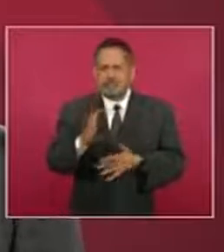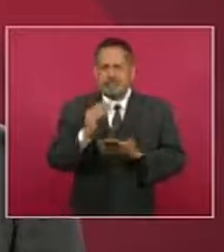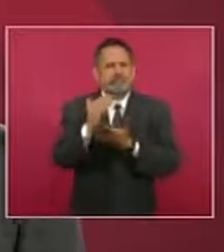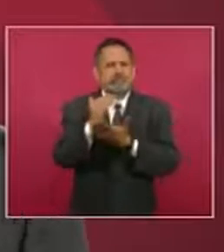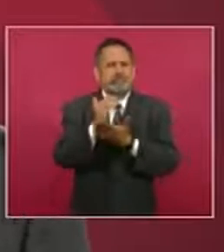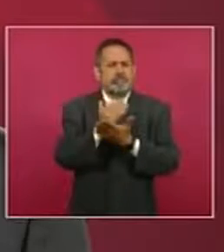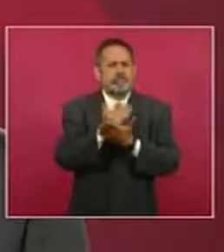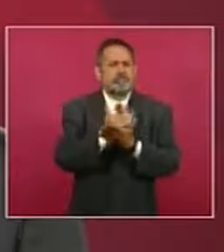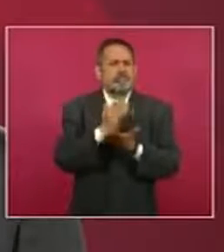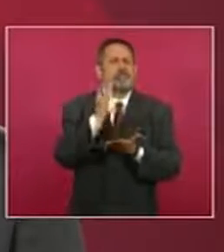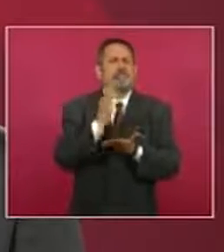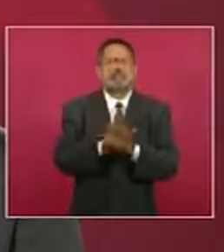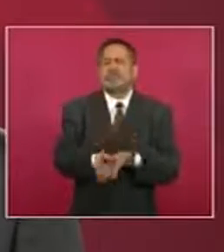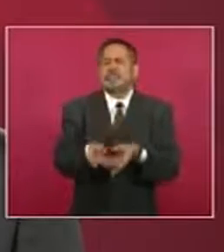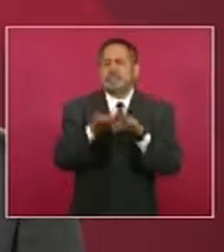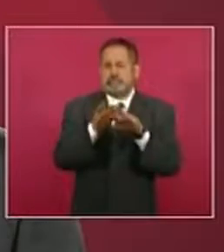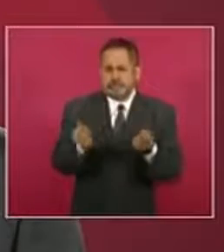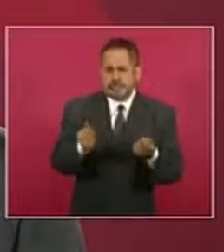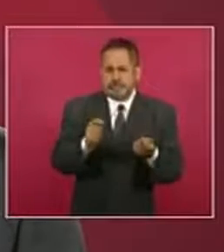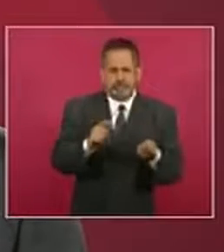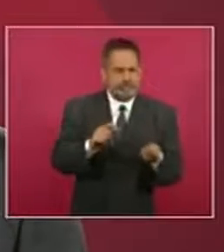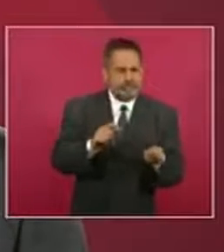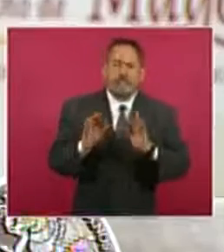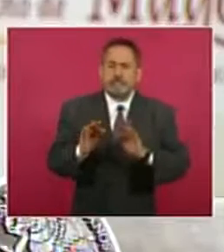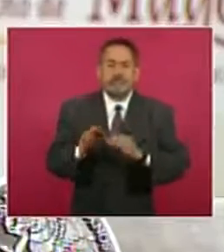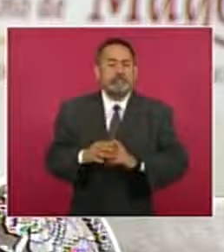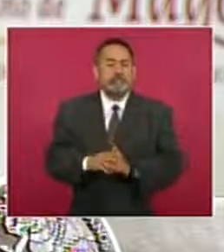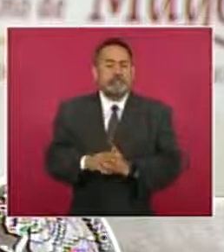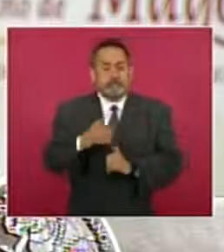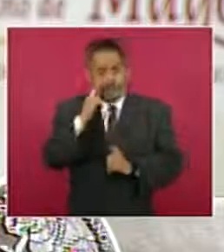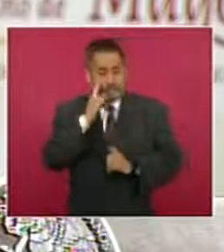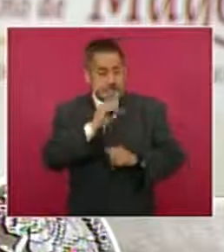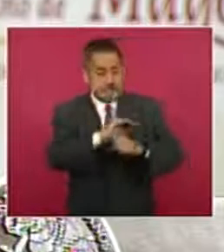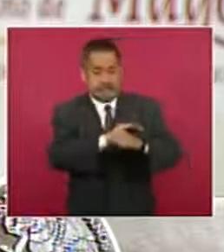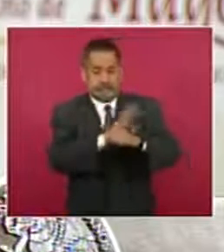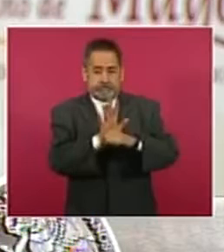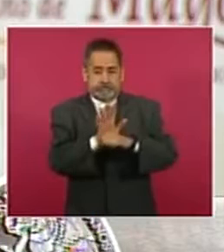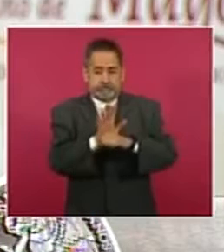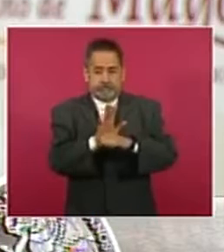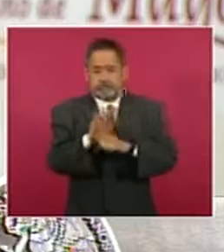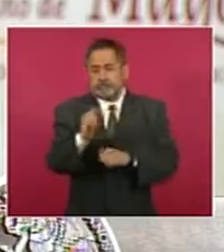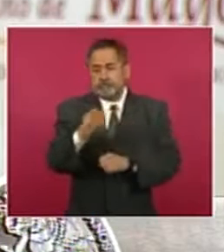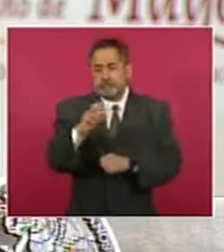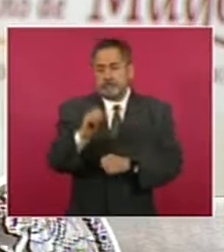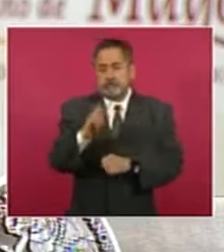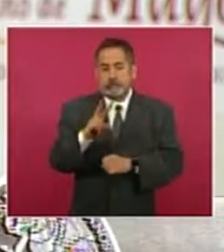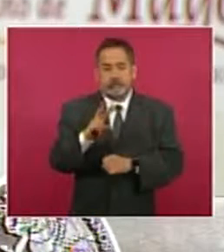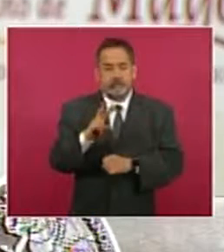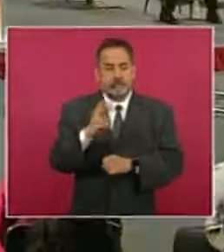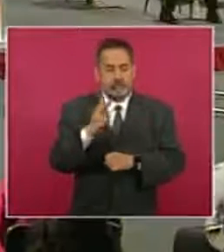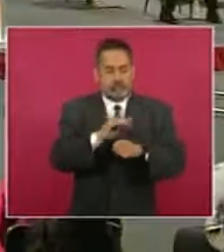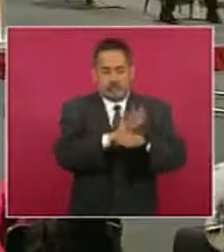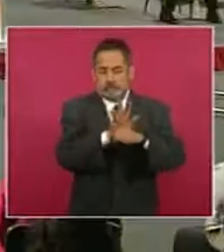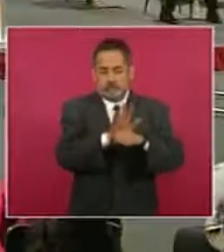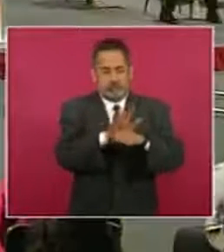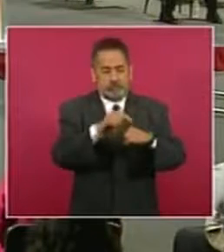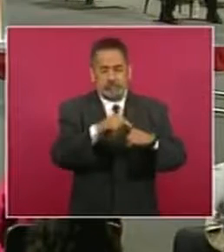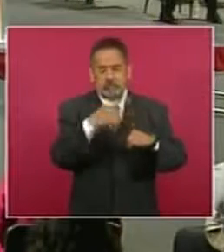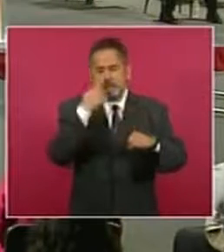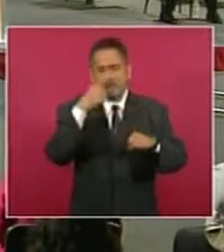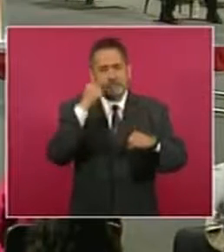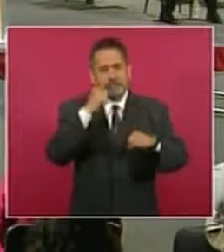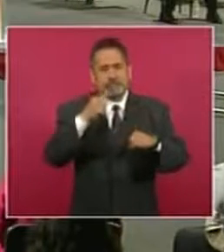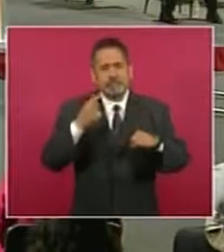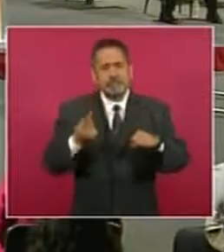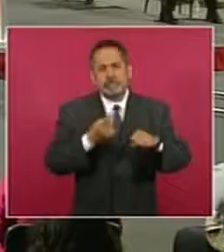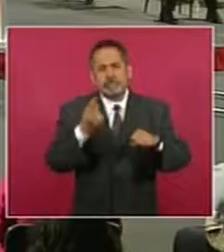epidémico y transitando a el estado endémico. COVID-19, el virus SARS-CoV-2, no se va a ir de la humanidad como